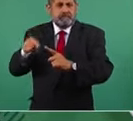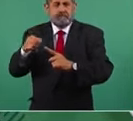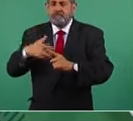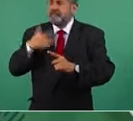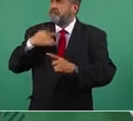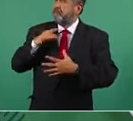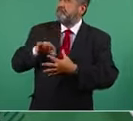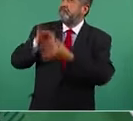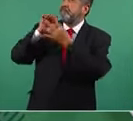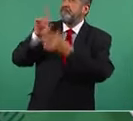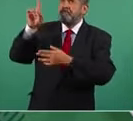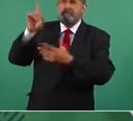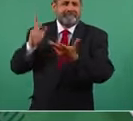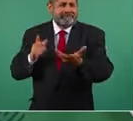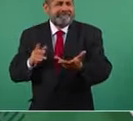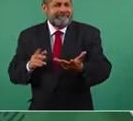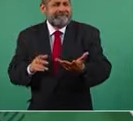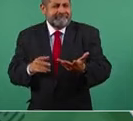espirituales.